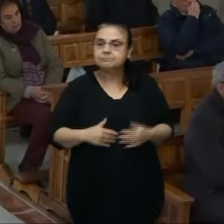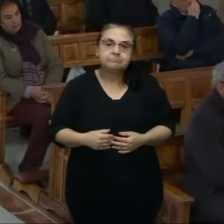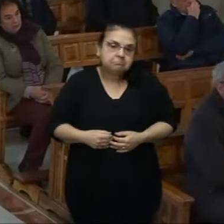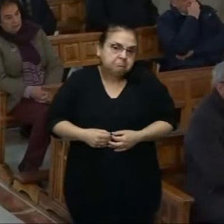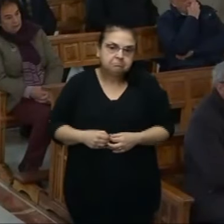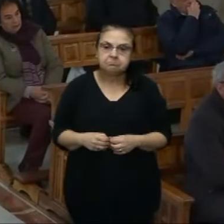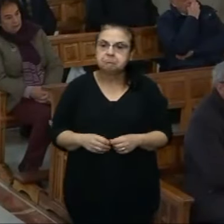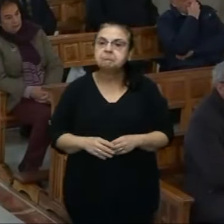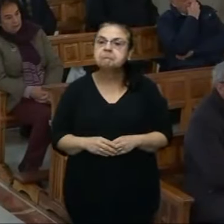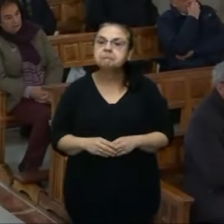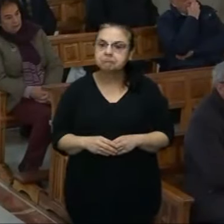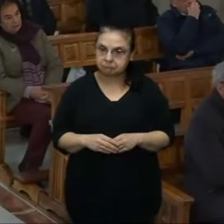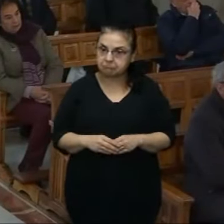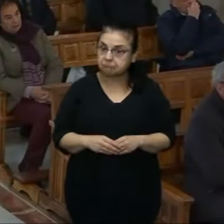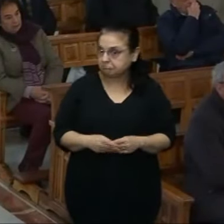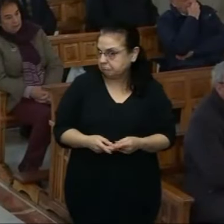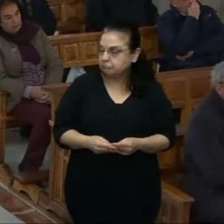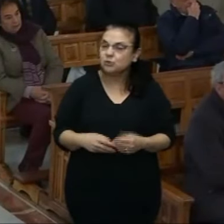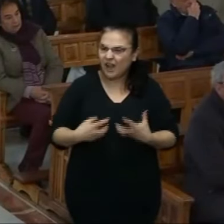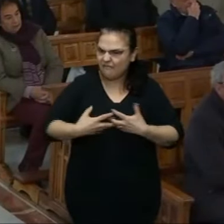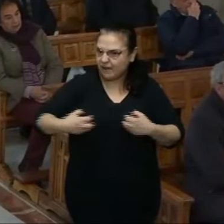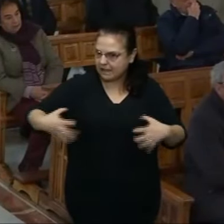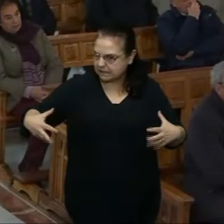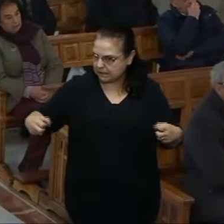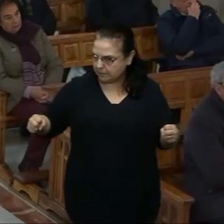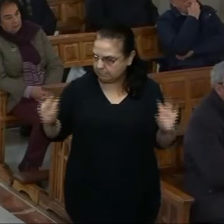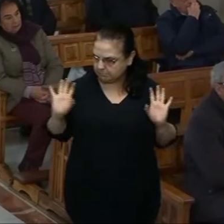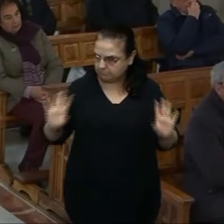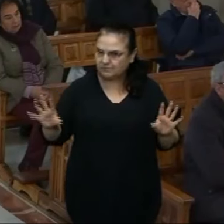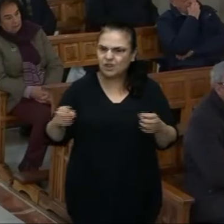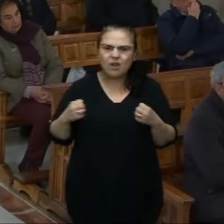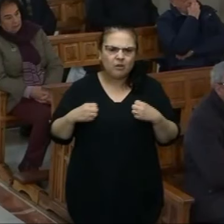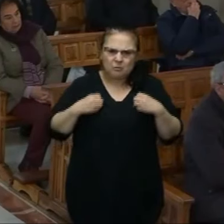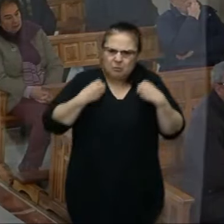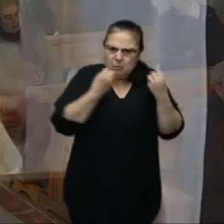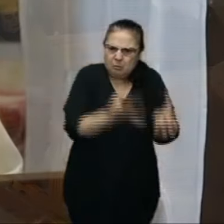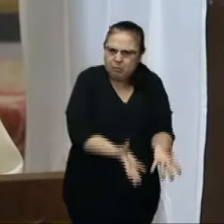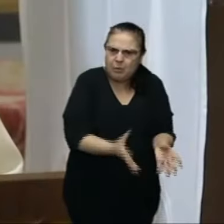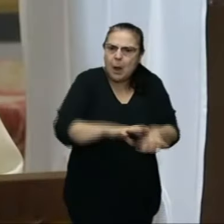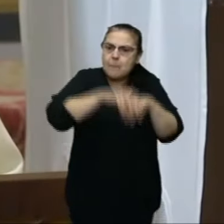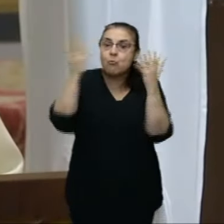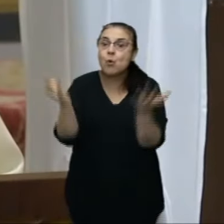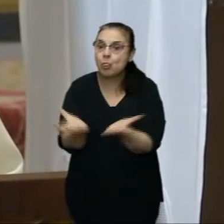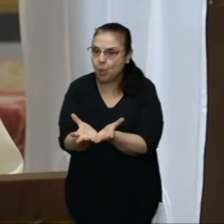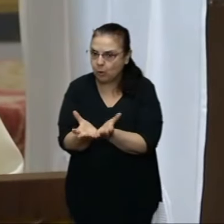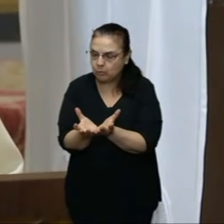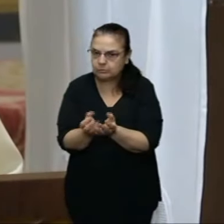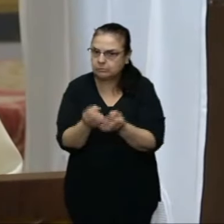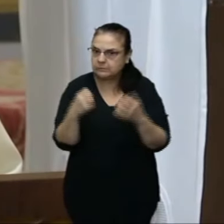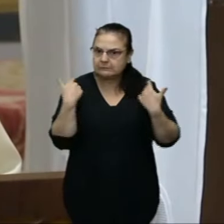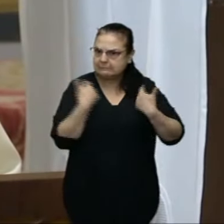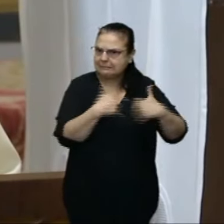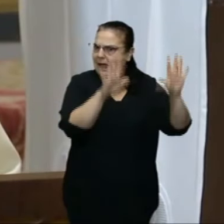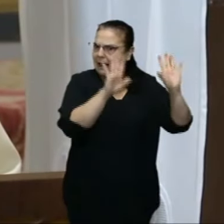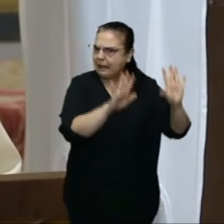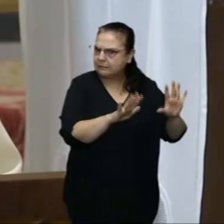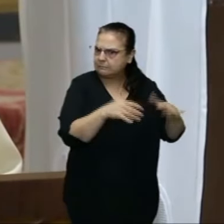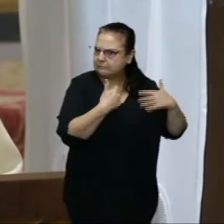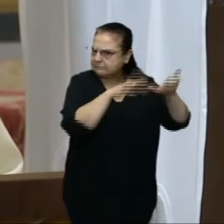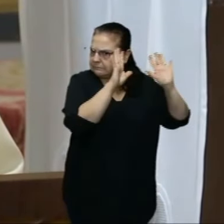han dicho algunos filósofos, una expresión que han utilizado. Somos arrojados al mundo. ¡Hala! Y ahí os